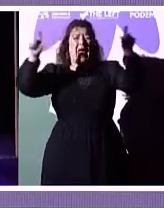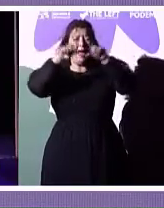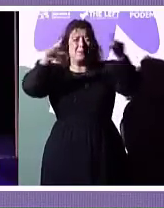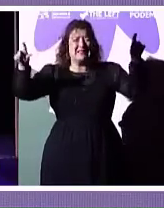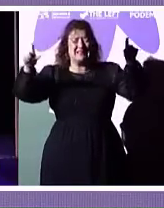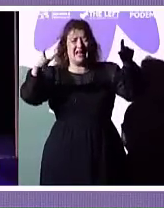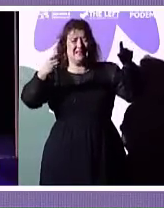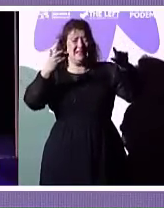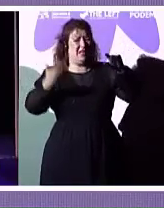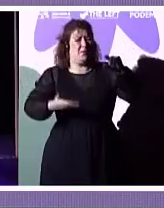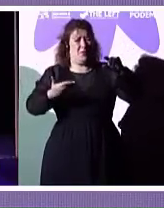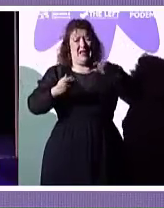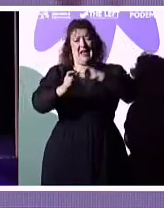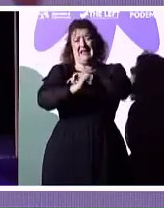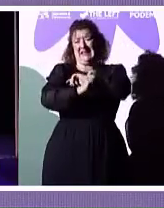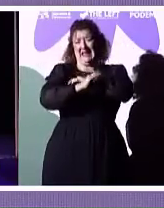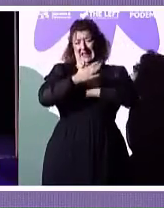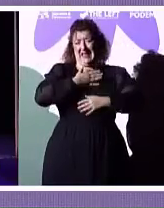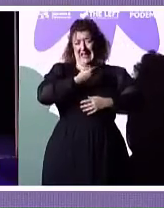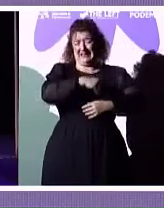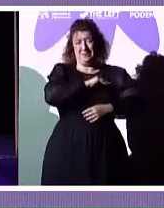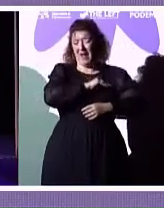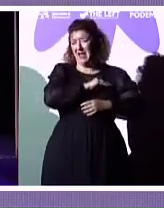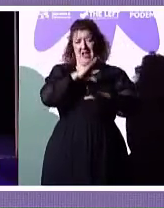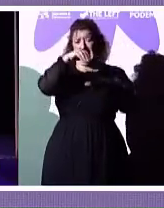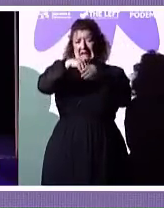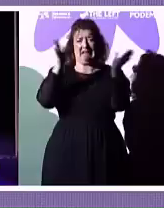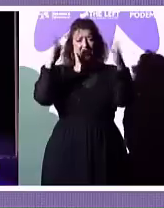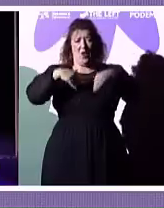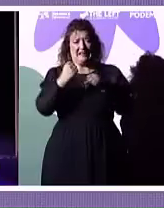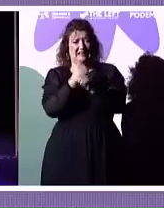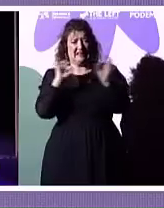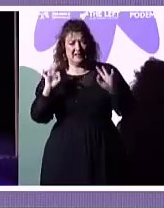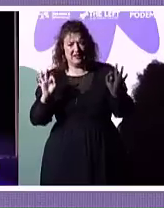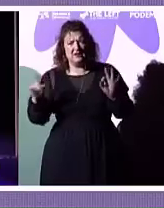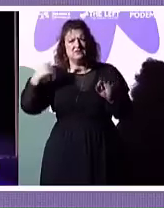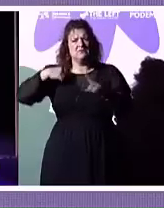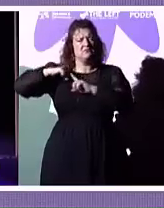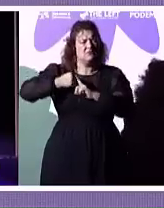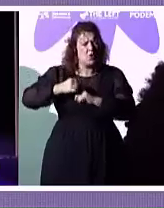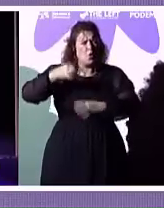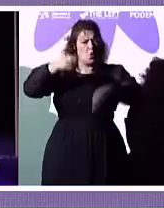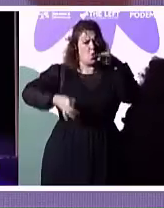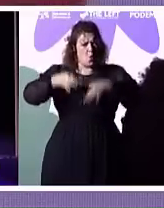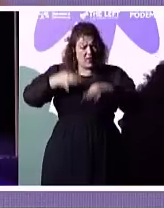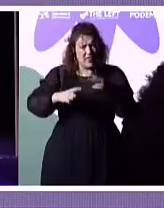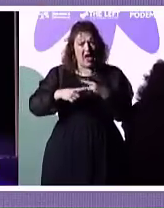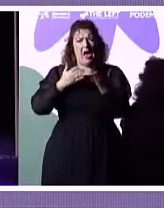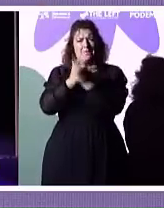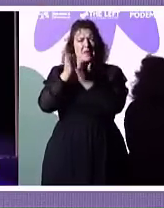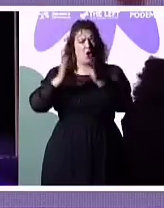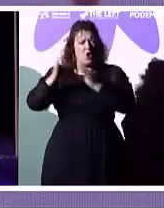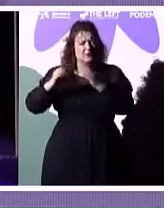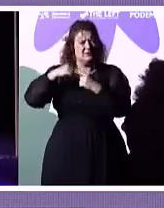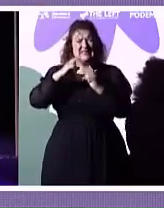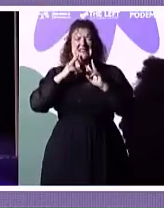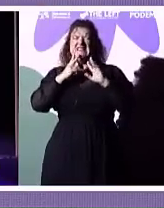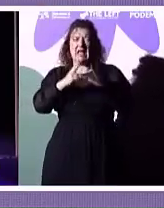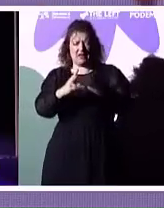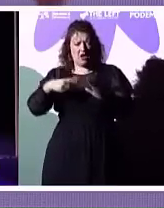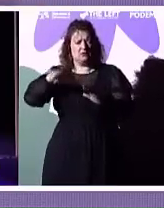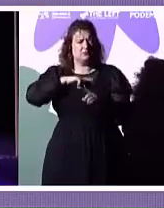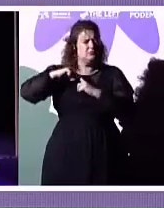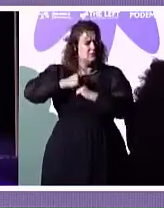empresas estratégicas de nuestro país llevan resistiendo el acoso judicial y mediático Durante los últimos siete años